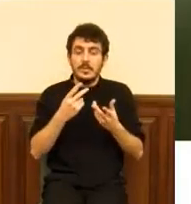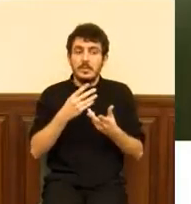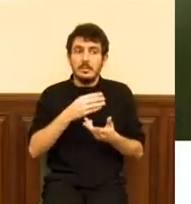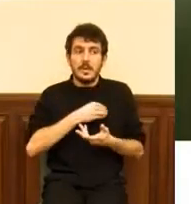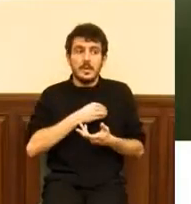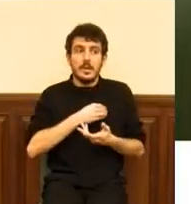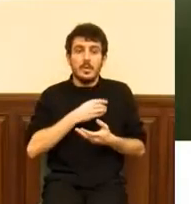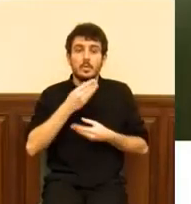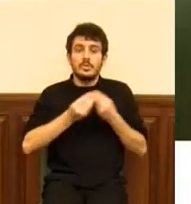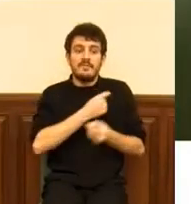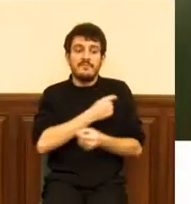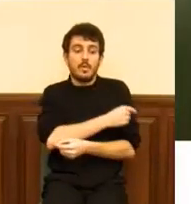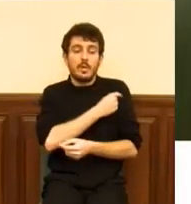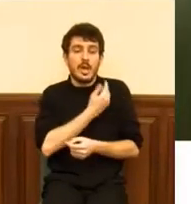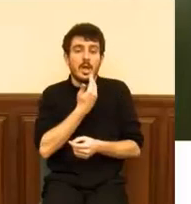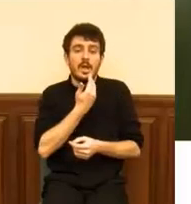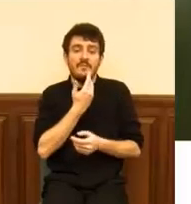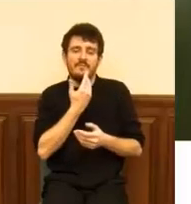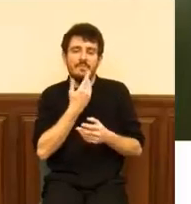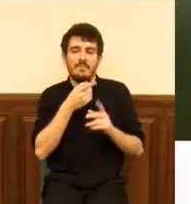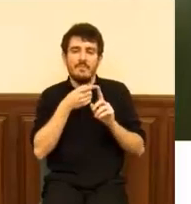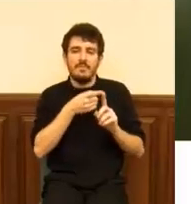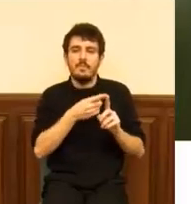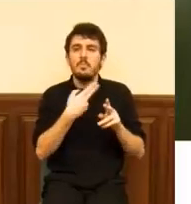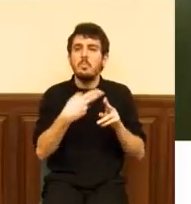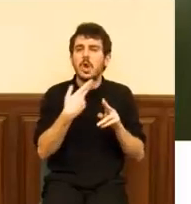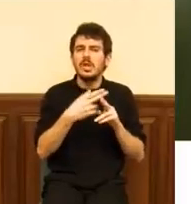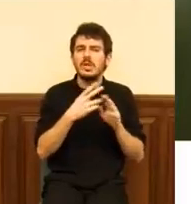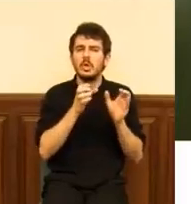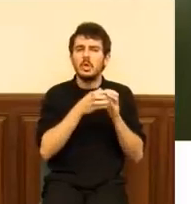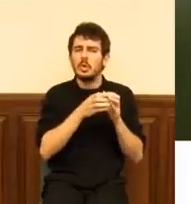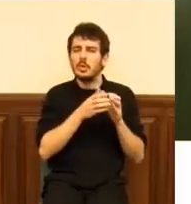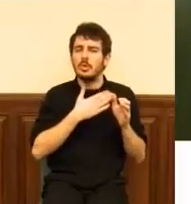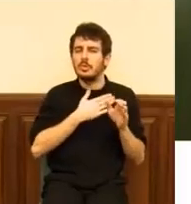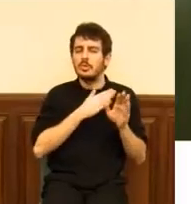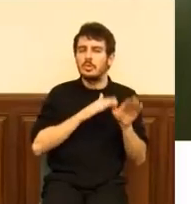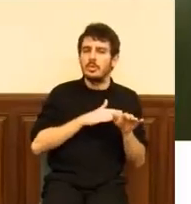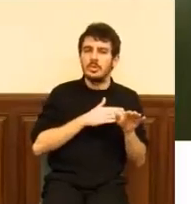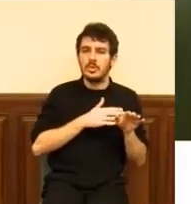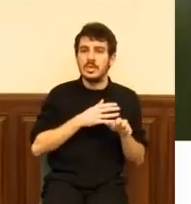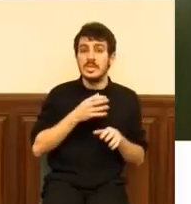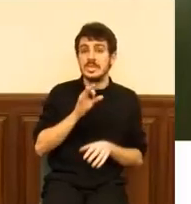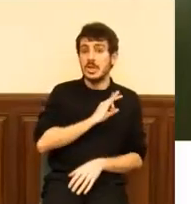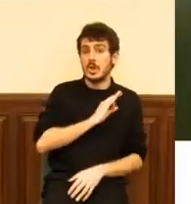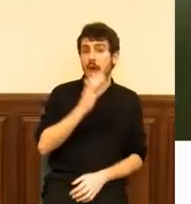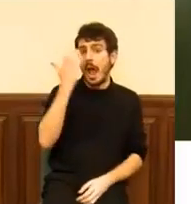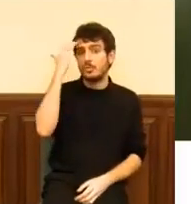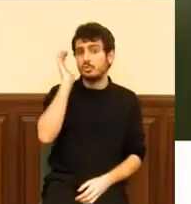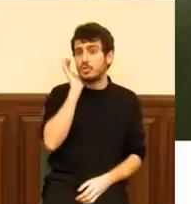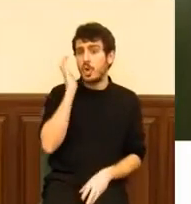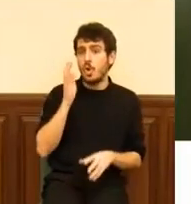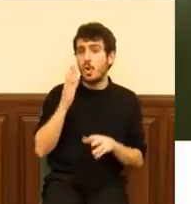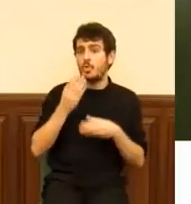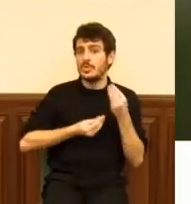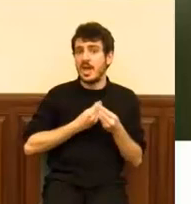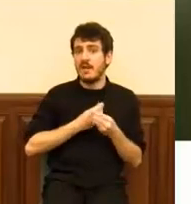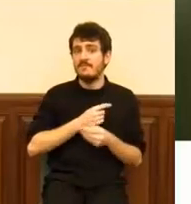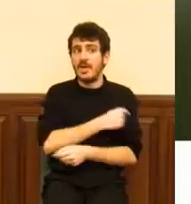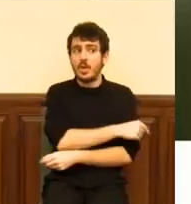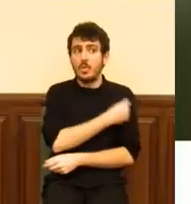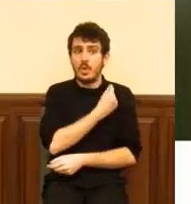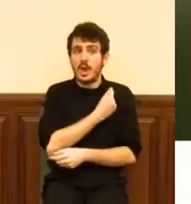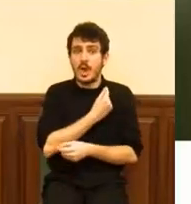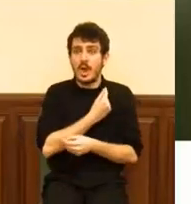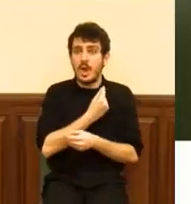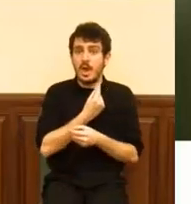fines partidistas. Y si hay que decir que la señora Ayuso utiliza la vacuna con fines partidistas, yo lo digo alto y